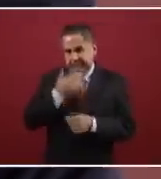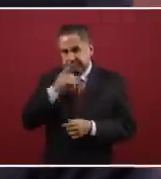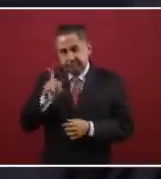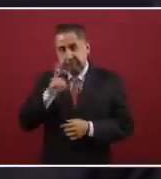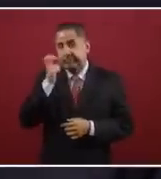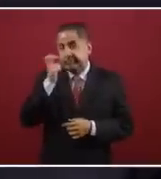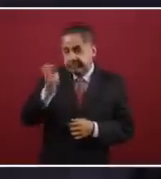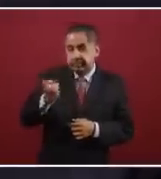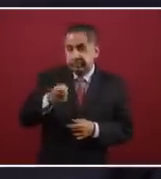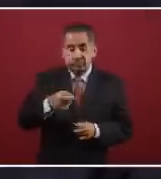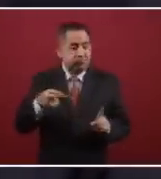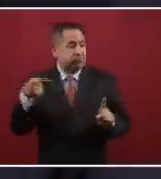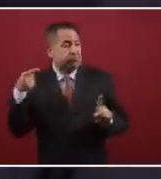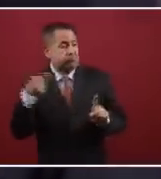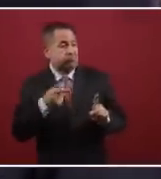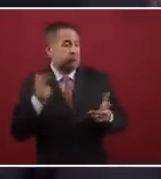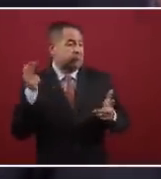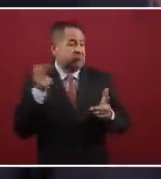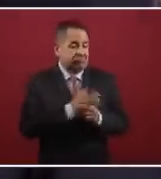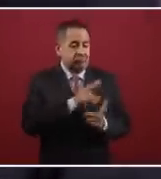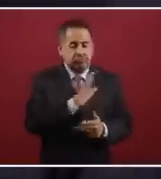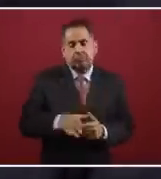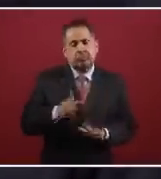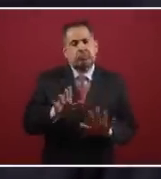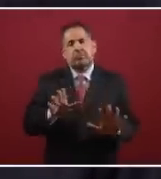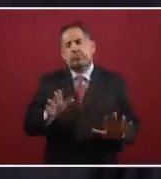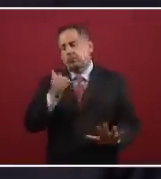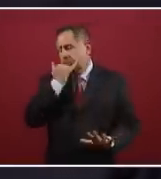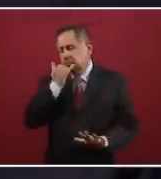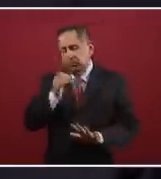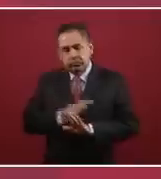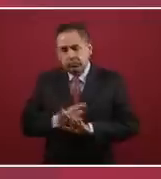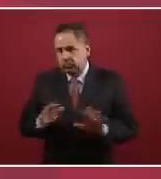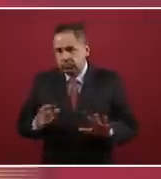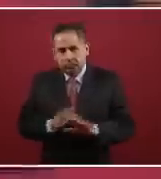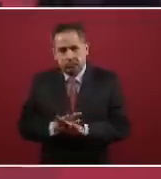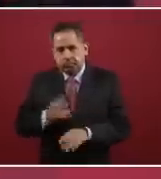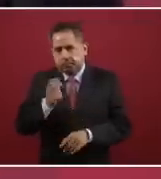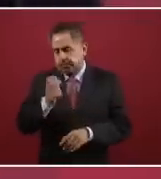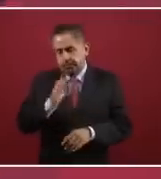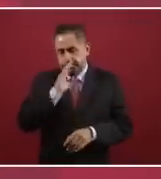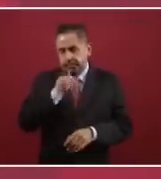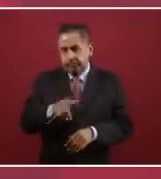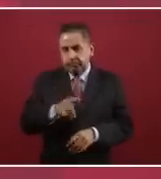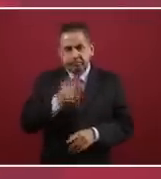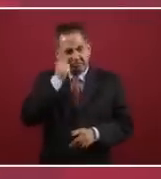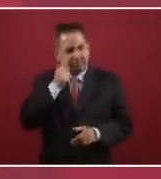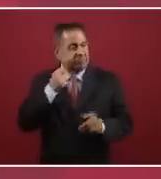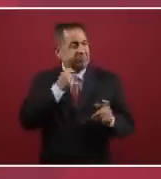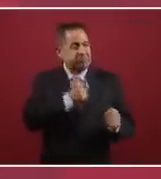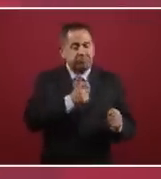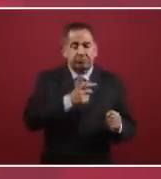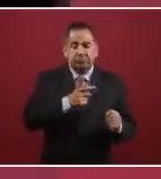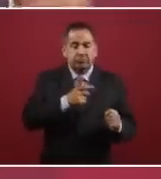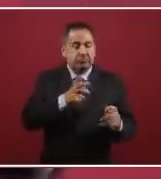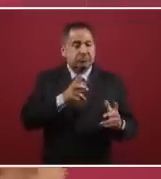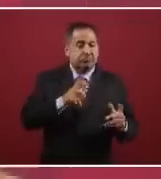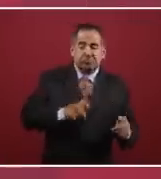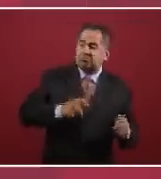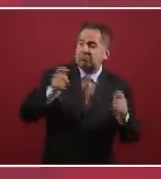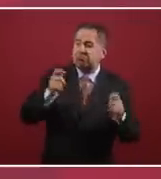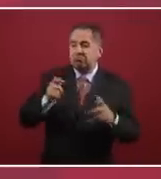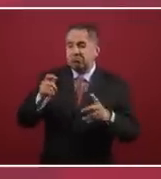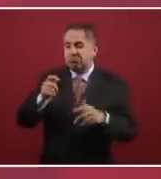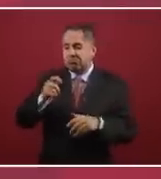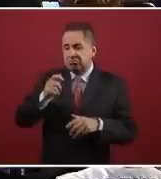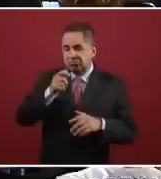utilizar el asesinato de este compañero para levantar las banderas